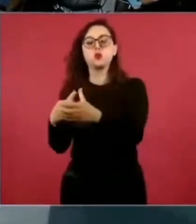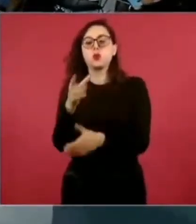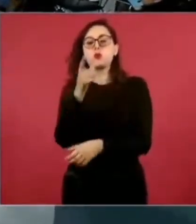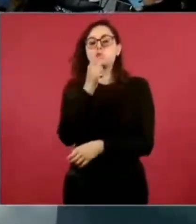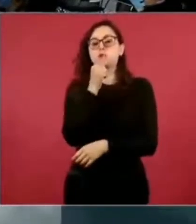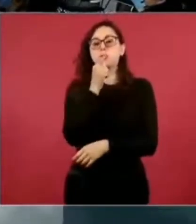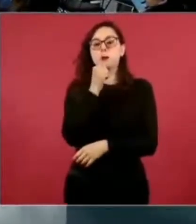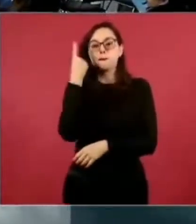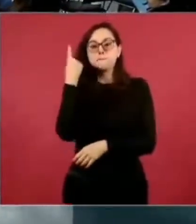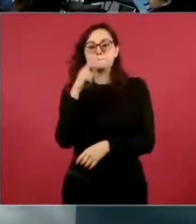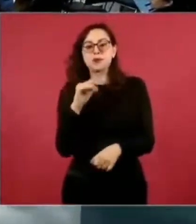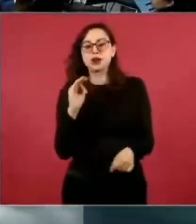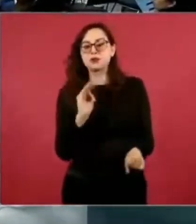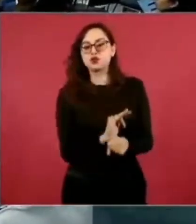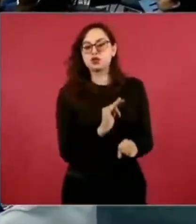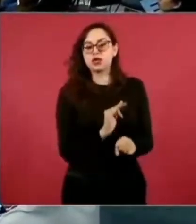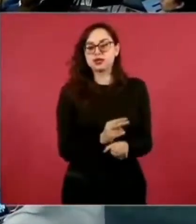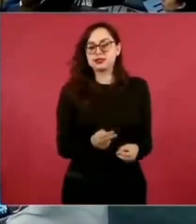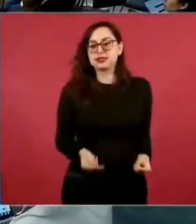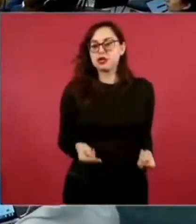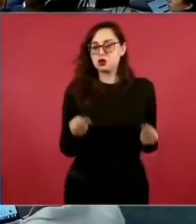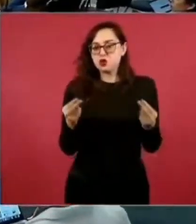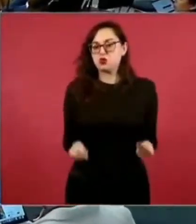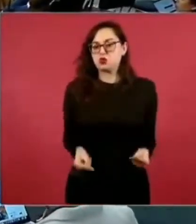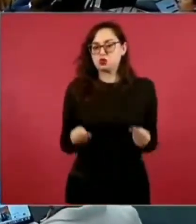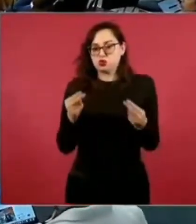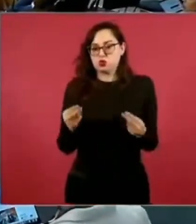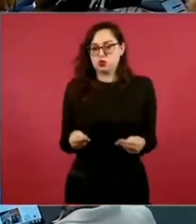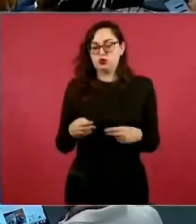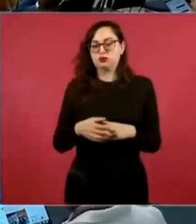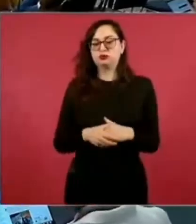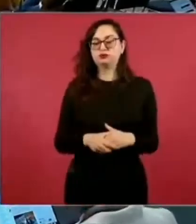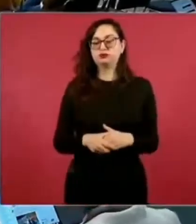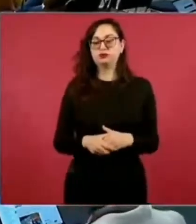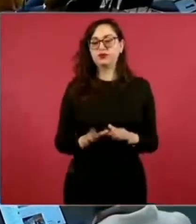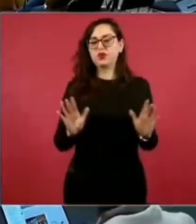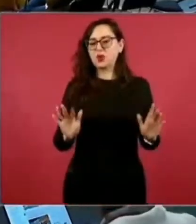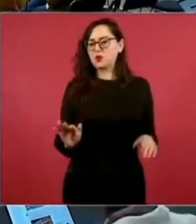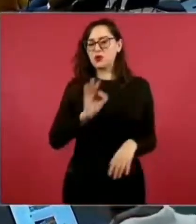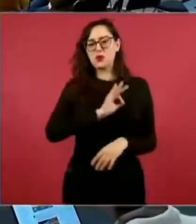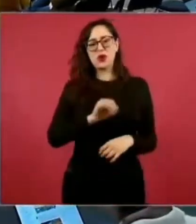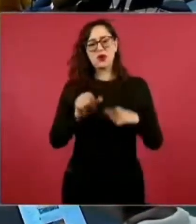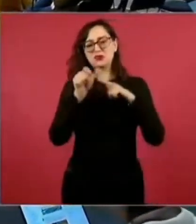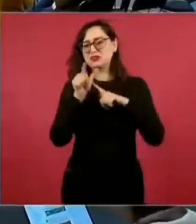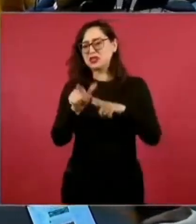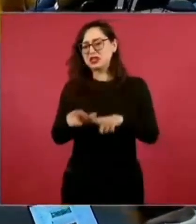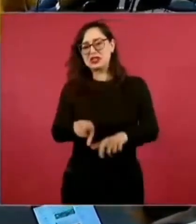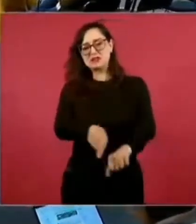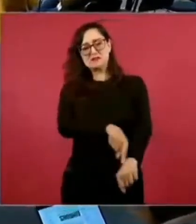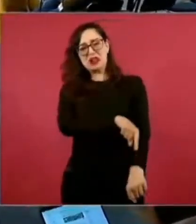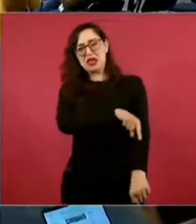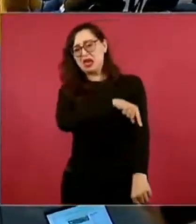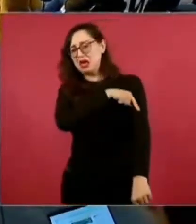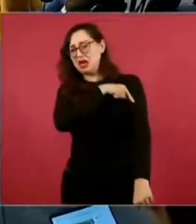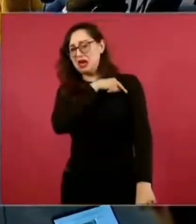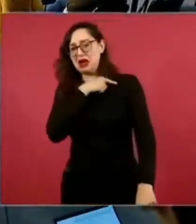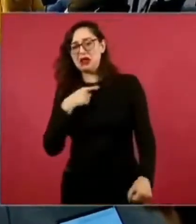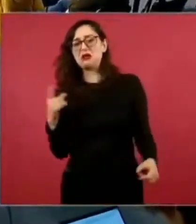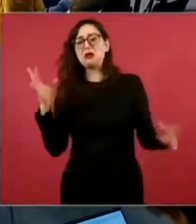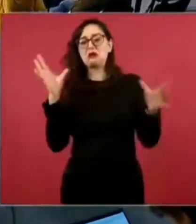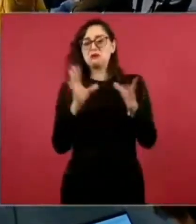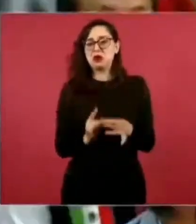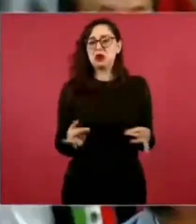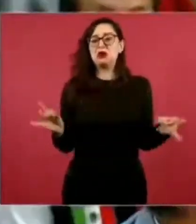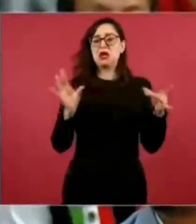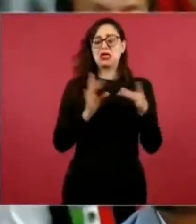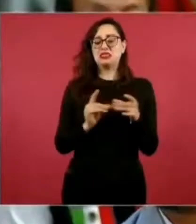para proteger sus negocios. Solo en el tema de, y puedo seguirle hablando de todo lo demás, por ejemplo, también se lo denuncié en